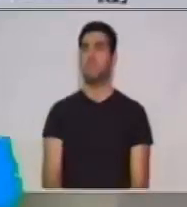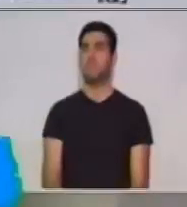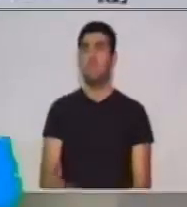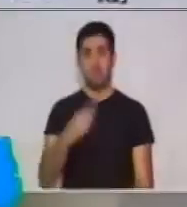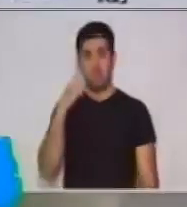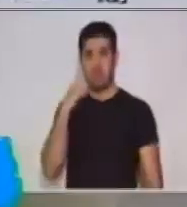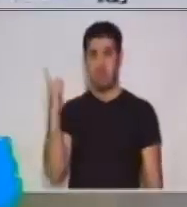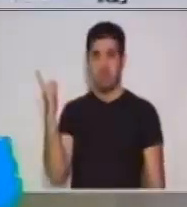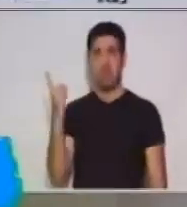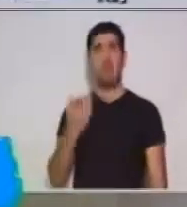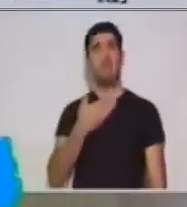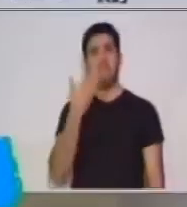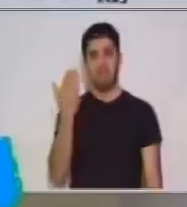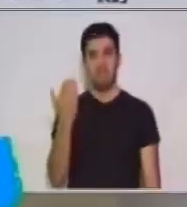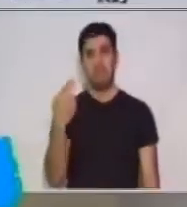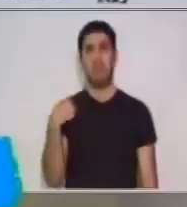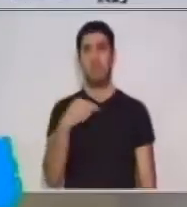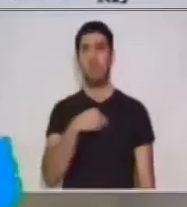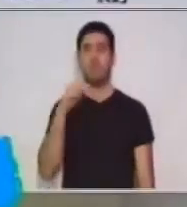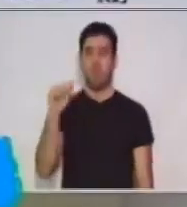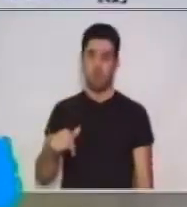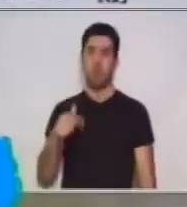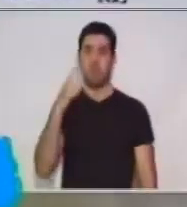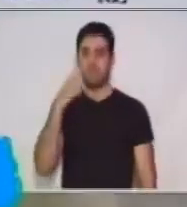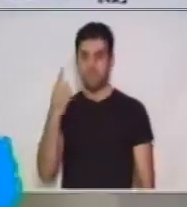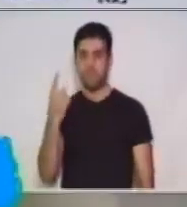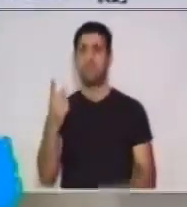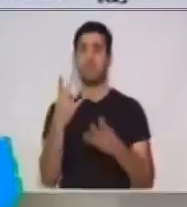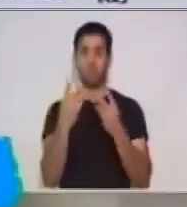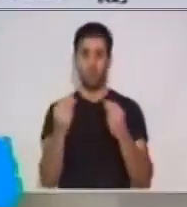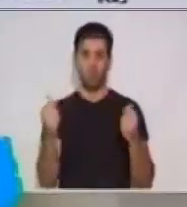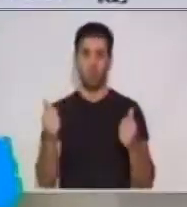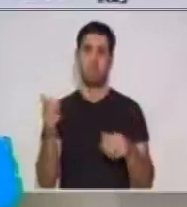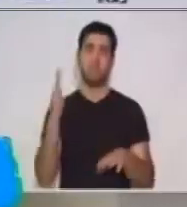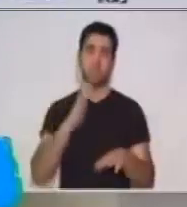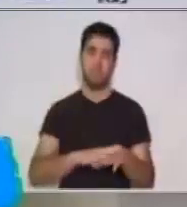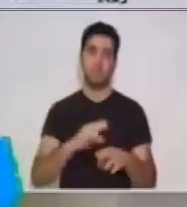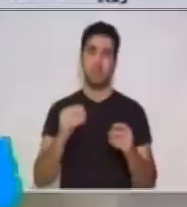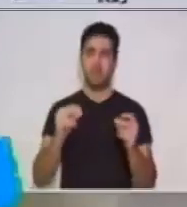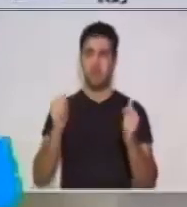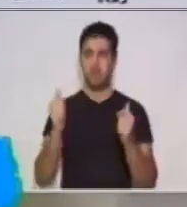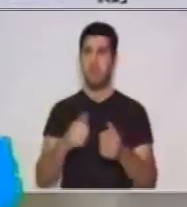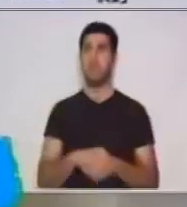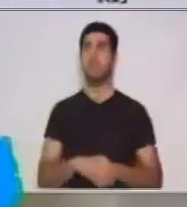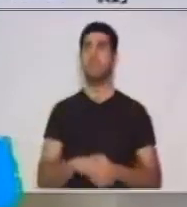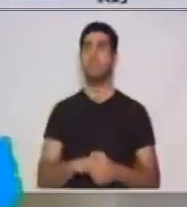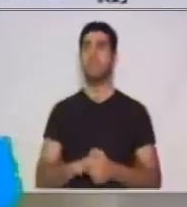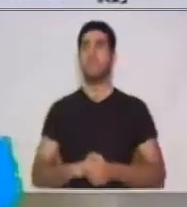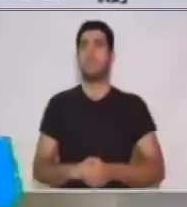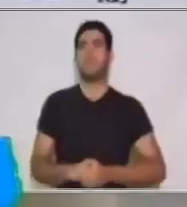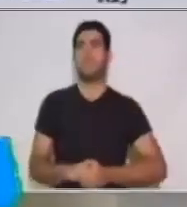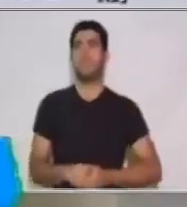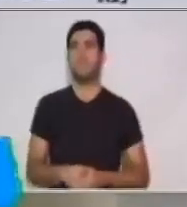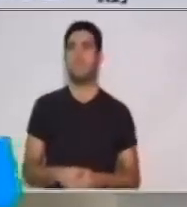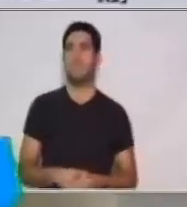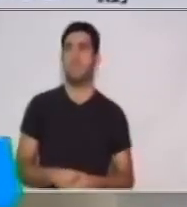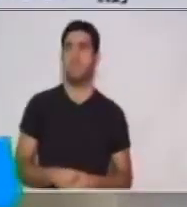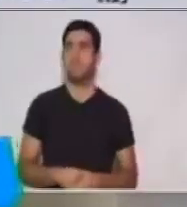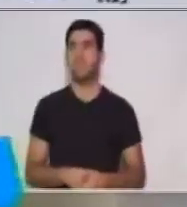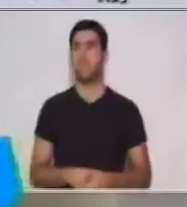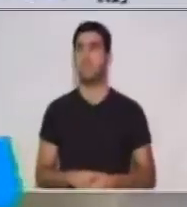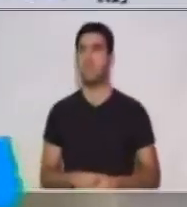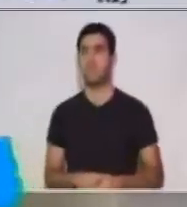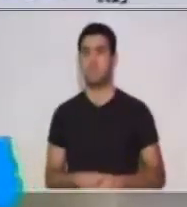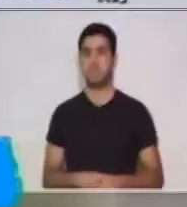a servir para resolver problemas de porcentajes. Vemos que el 80% es igual a